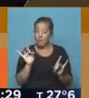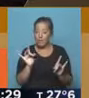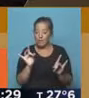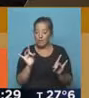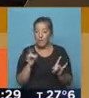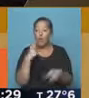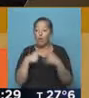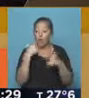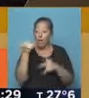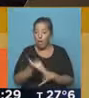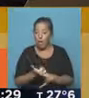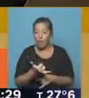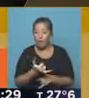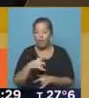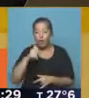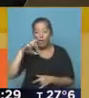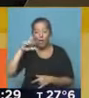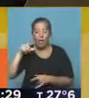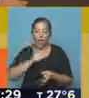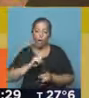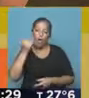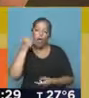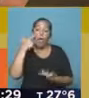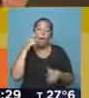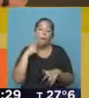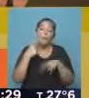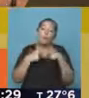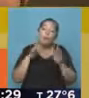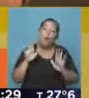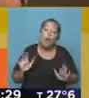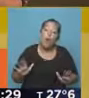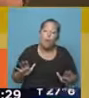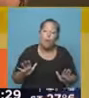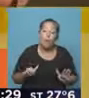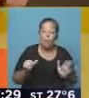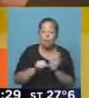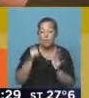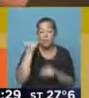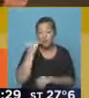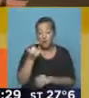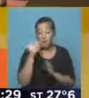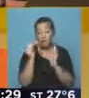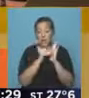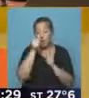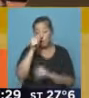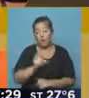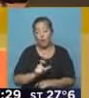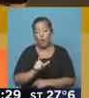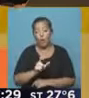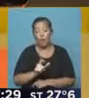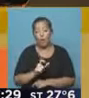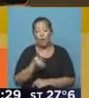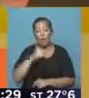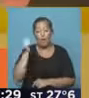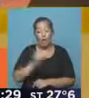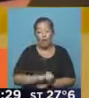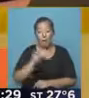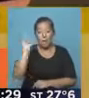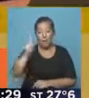bien hay continuidad no son correas y vamos a ver cómo se sostiene esto en un país que ya los precios del petróleo no son lo que fueron para